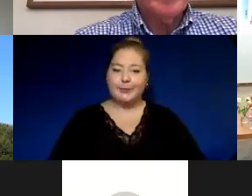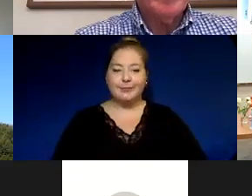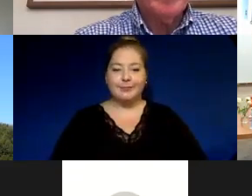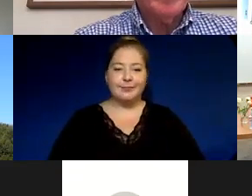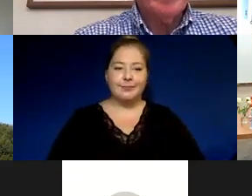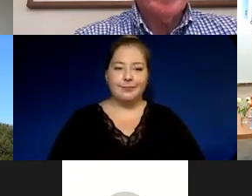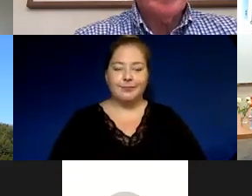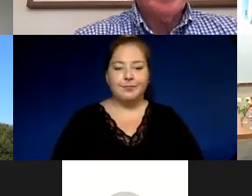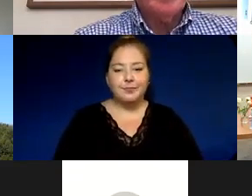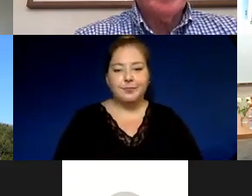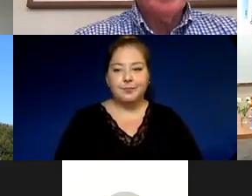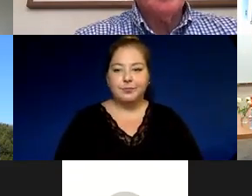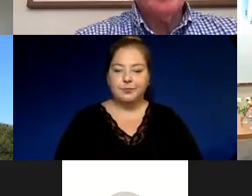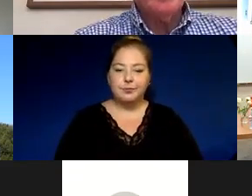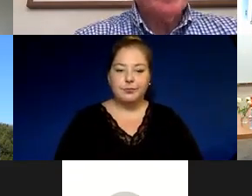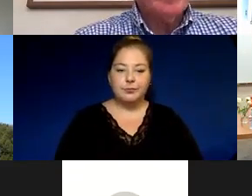Gracias, sargento.